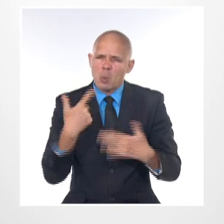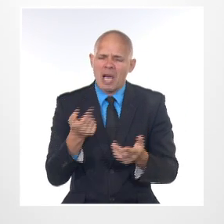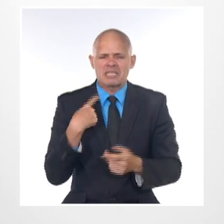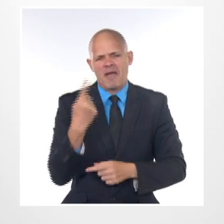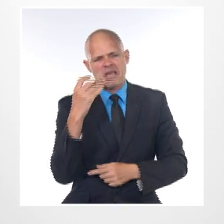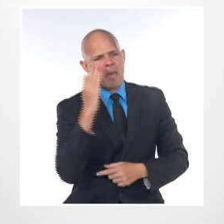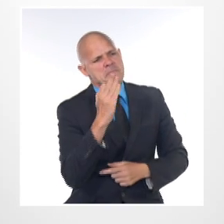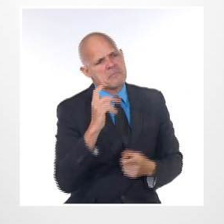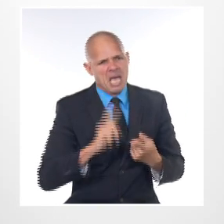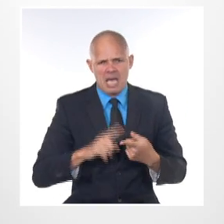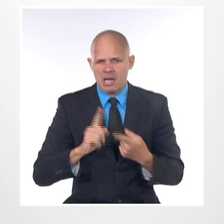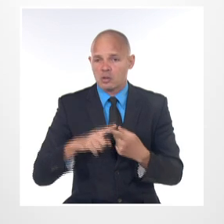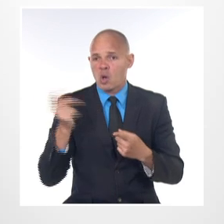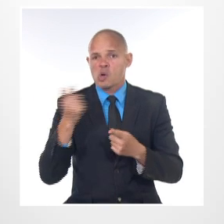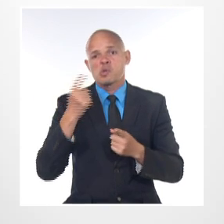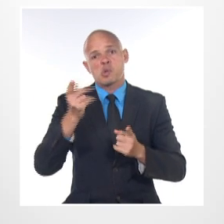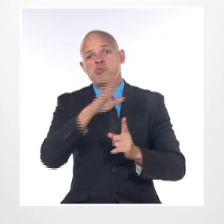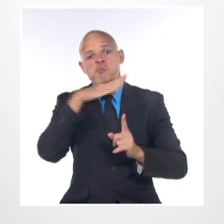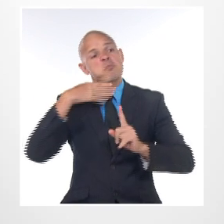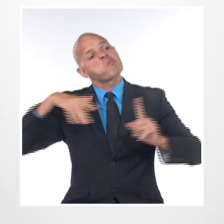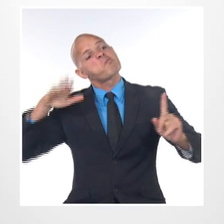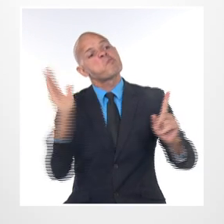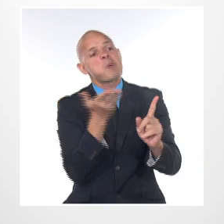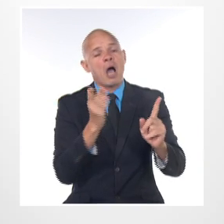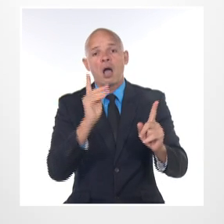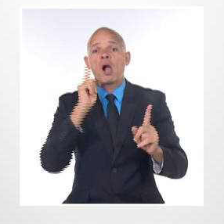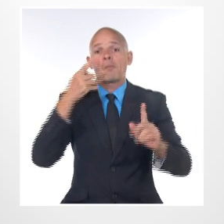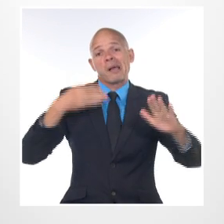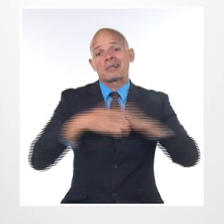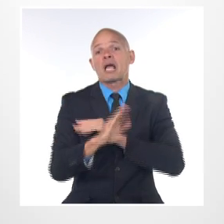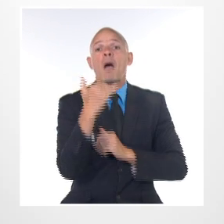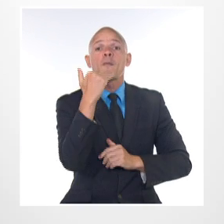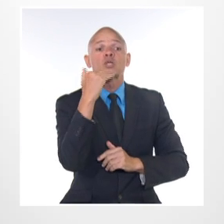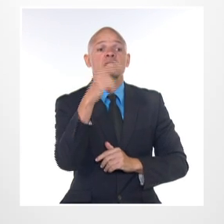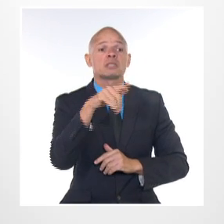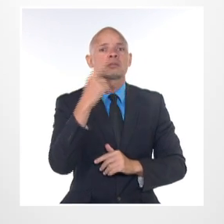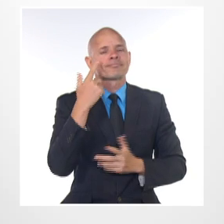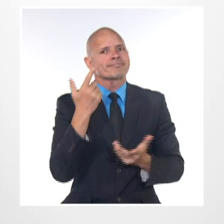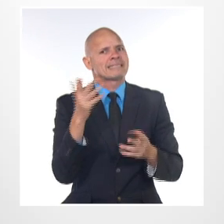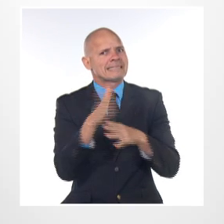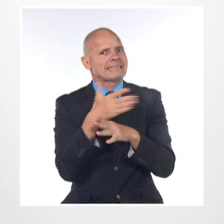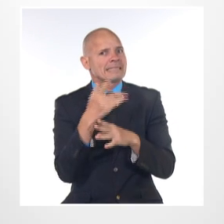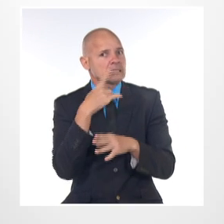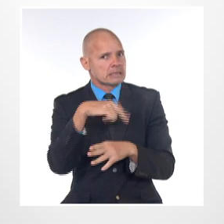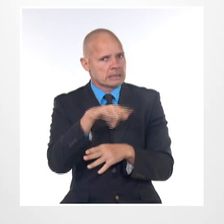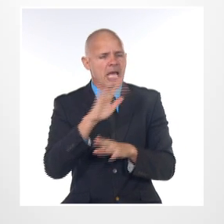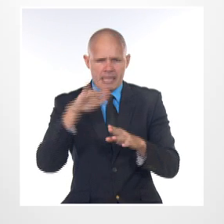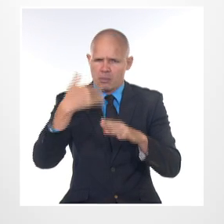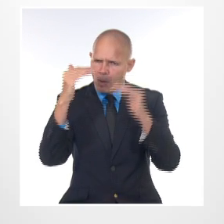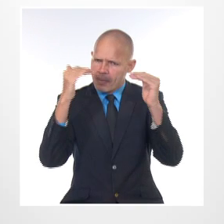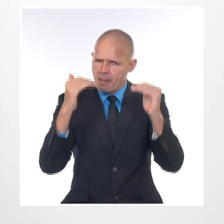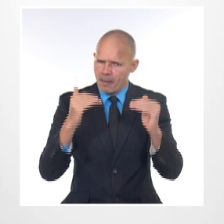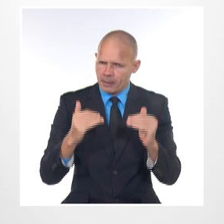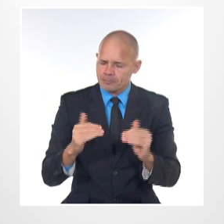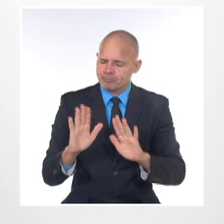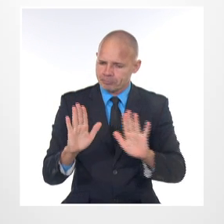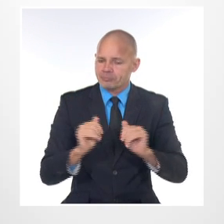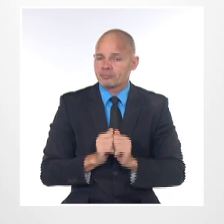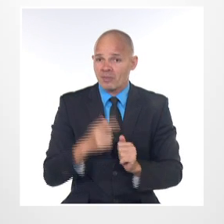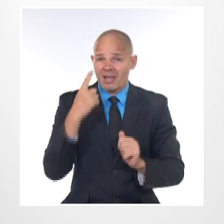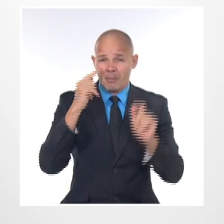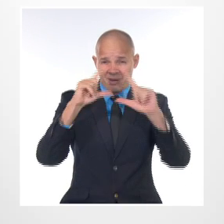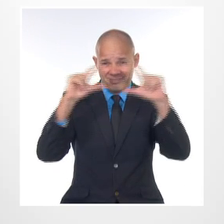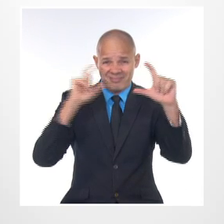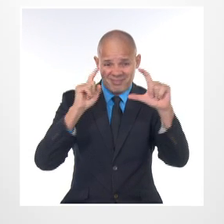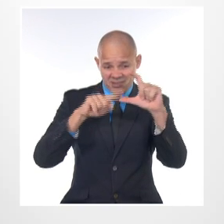agredir directamente, hasta tomar instituciones. Es decir, es un abanico de delitos que después podemos ir tipificando cada una de ellas. Llamar la atención en este delito, Sí.